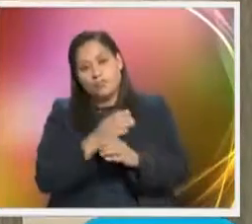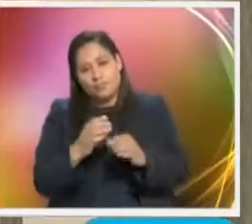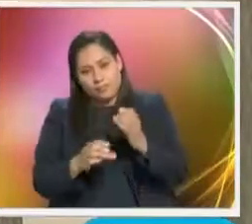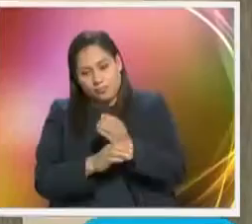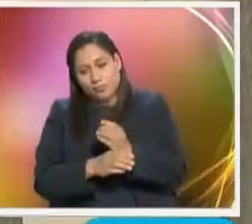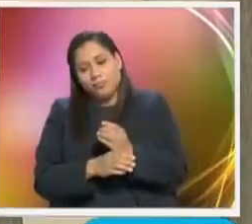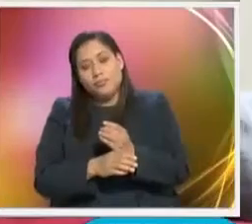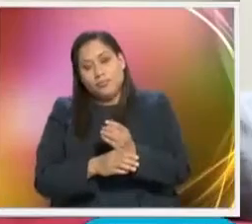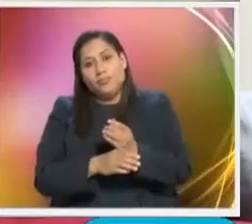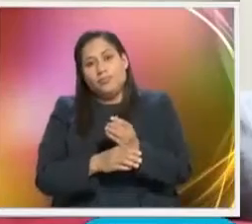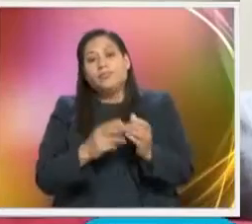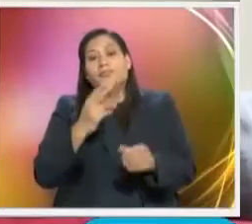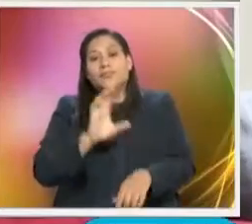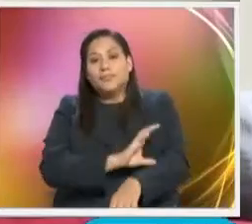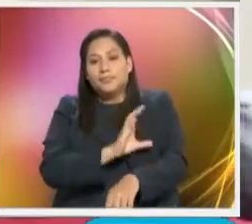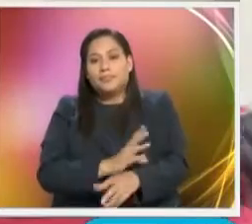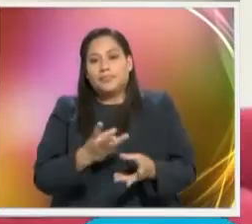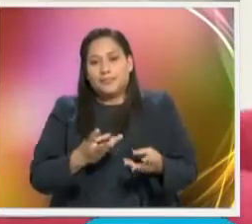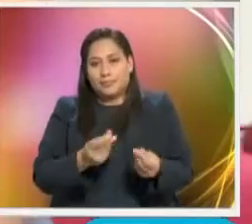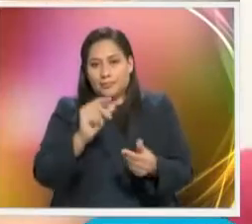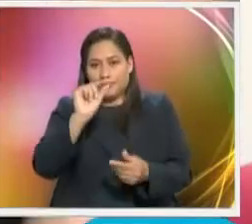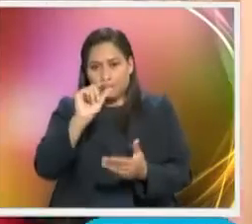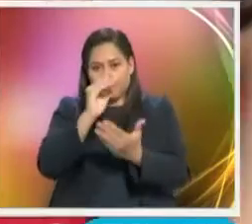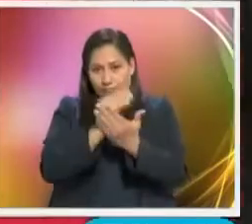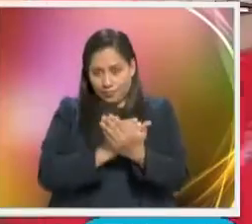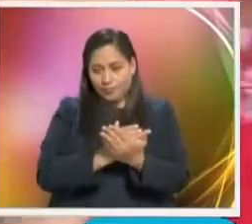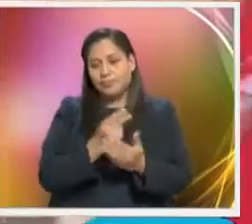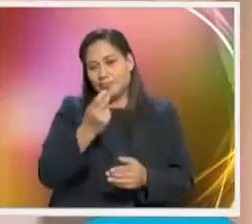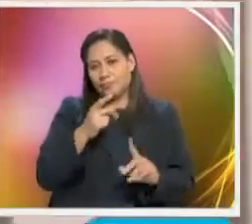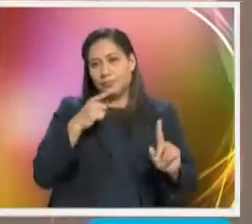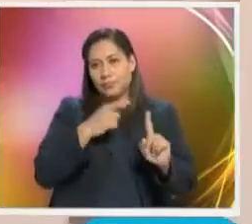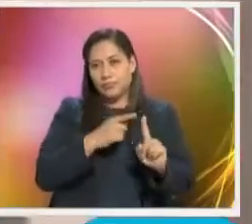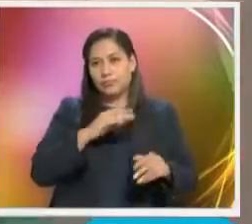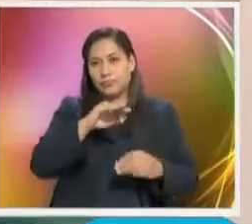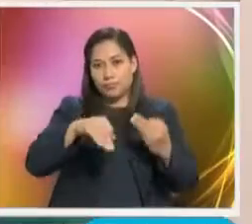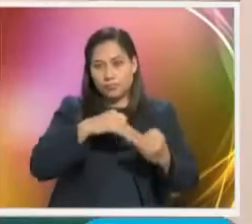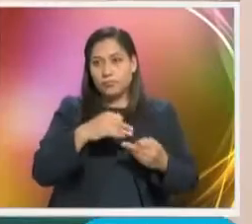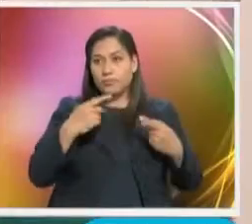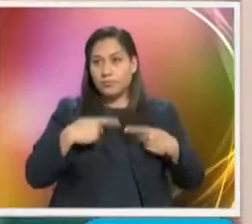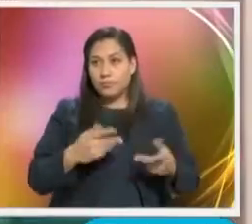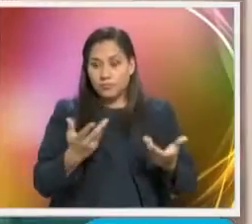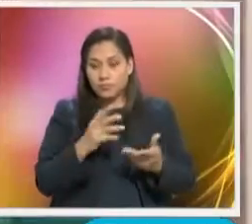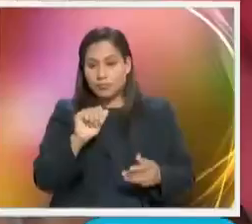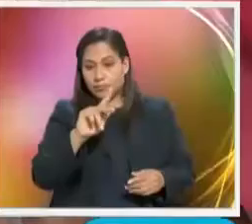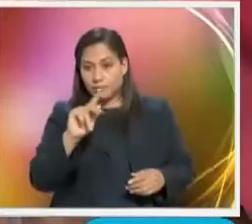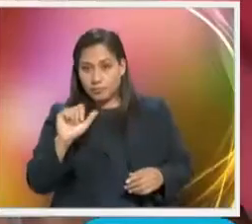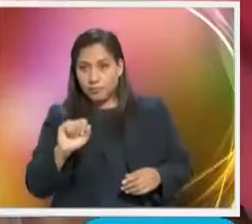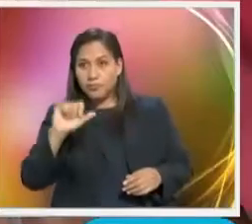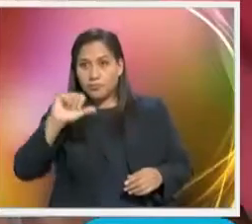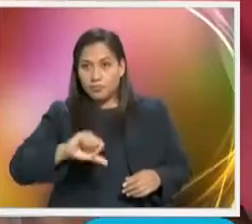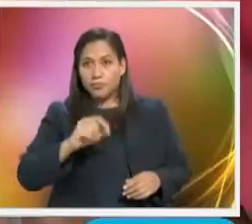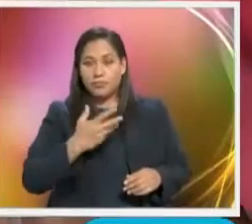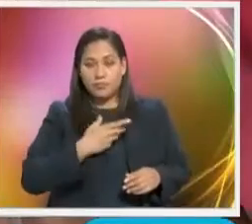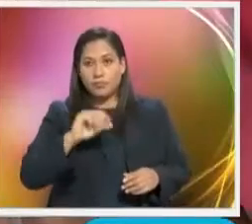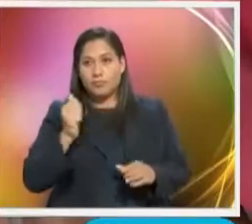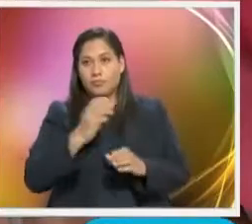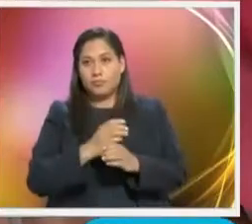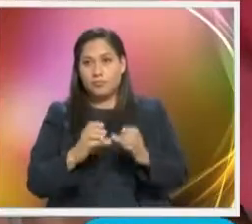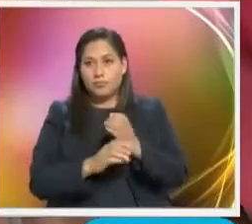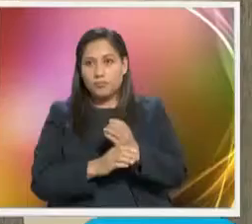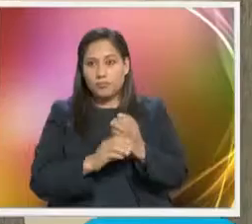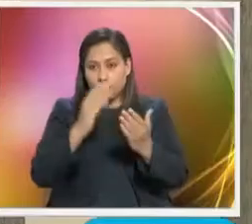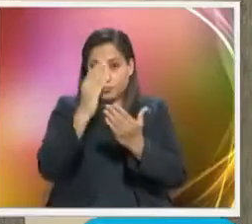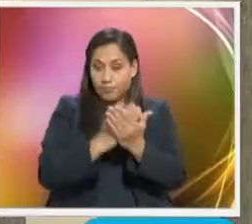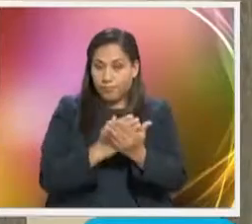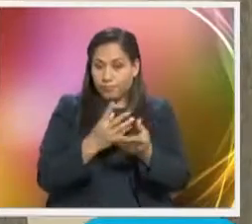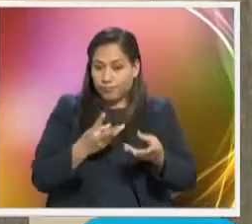cosas, de consumir menos bien. batería. Ese es como el objetivo que todos los que desarrollan aplicaciones hoy tienen, entre Muy bien. otras cosas, que se acabe menos rápido